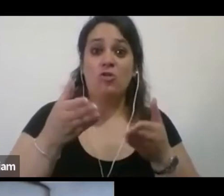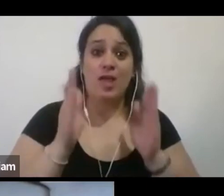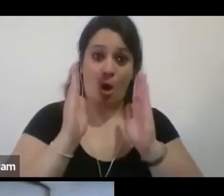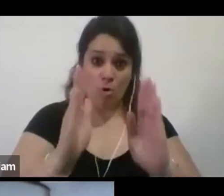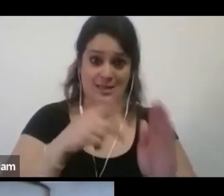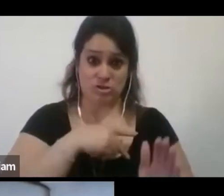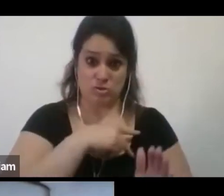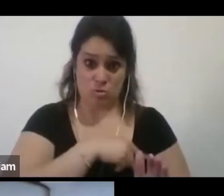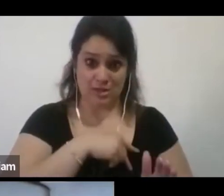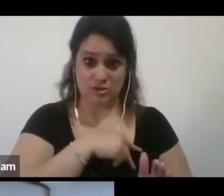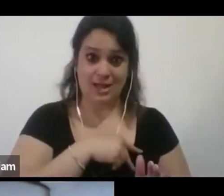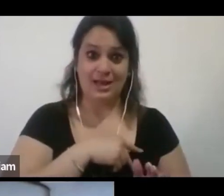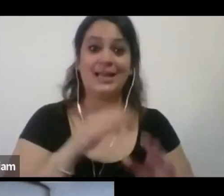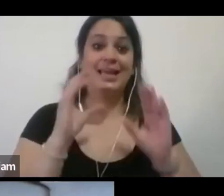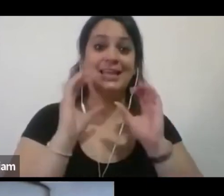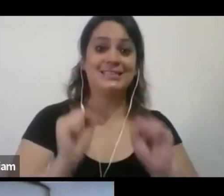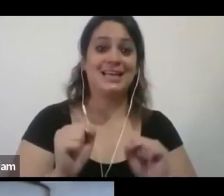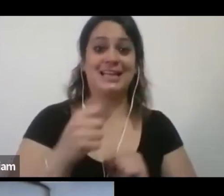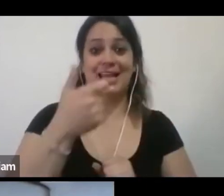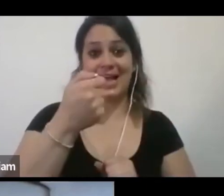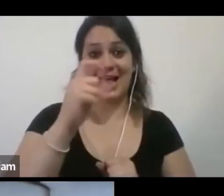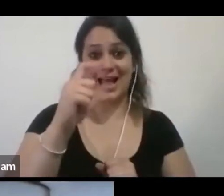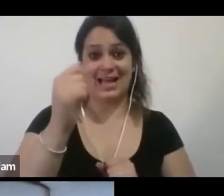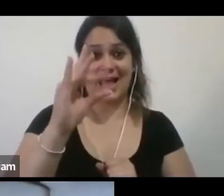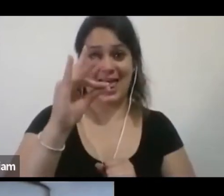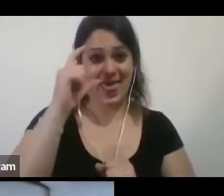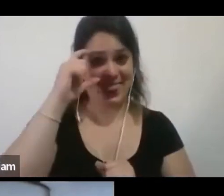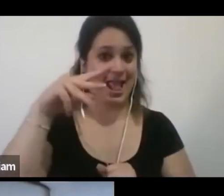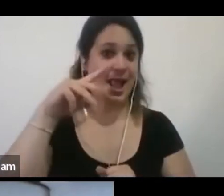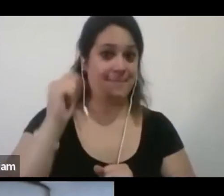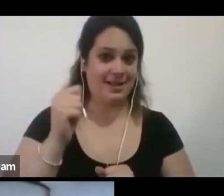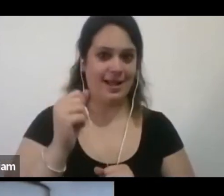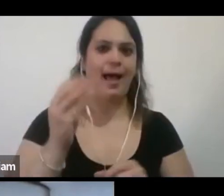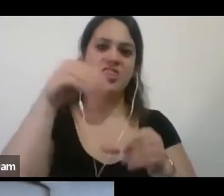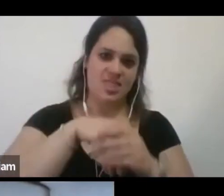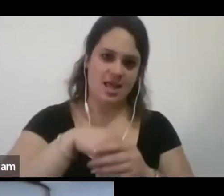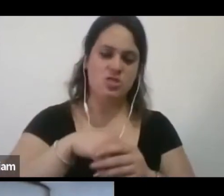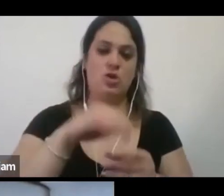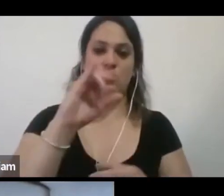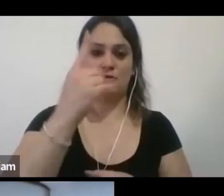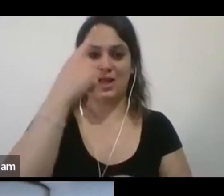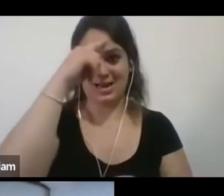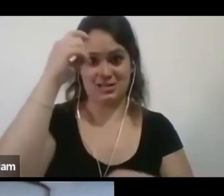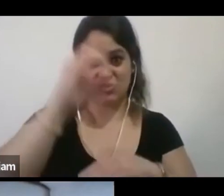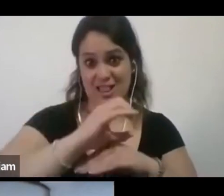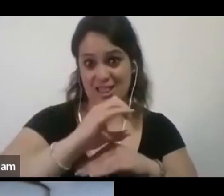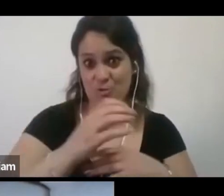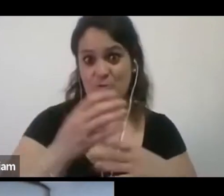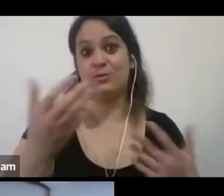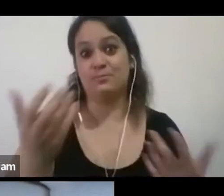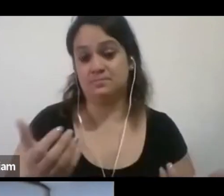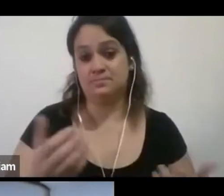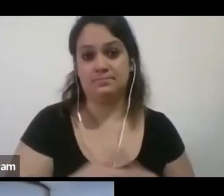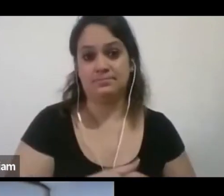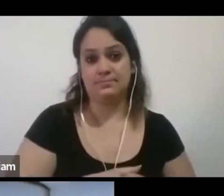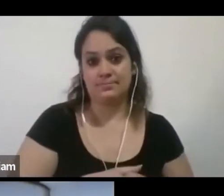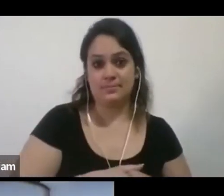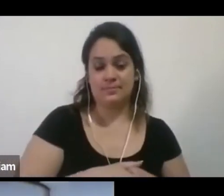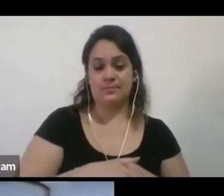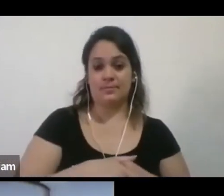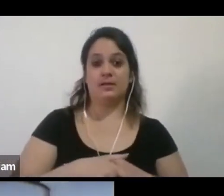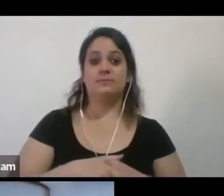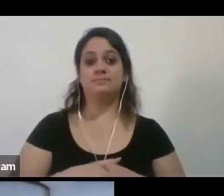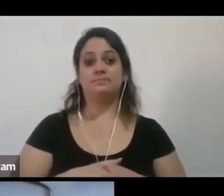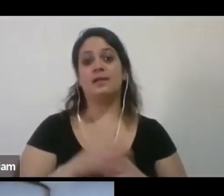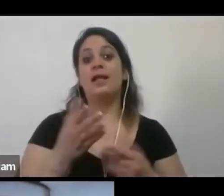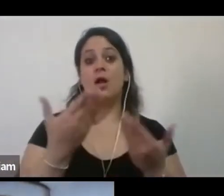que pertenece a la Secretaría Académica de la Universidad Nacional de Cuyo. Y bueno, este espacio un poco ha querido